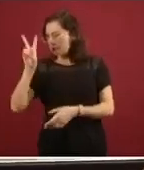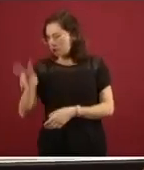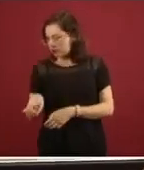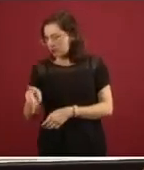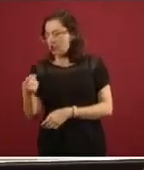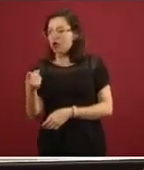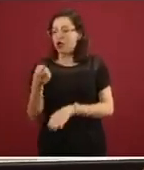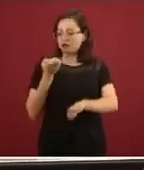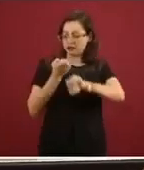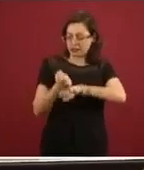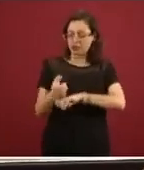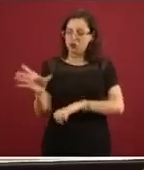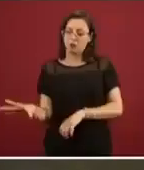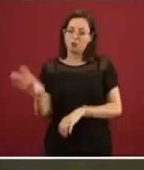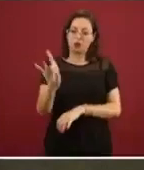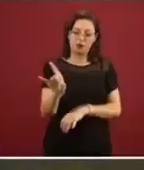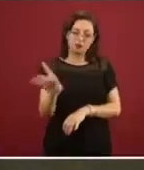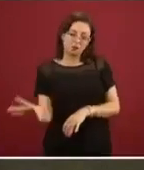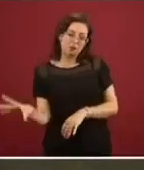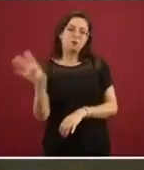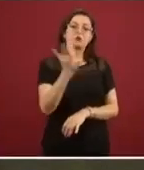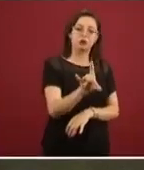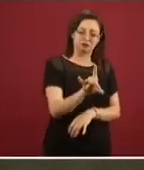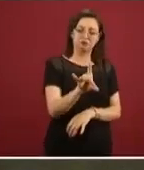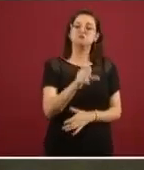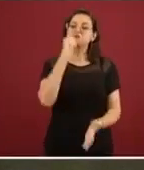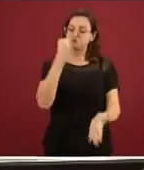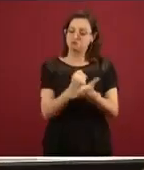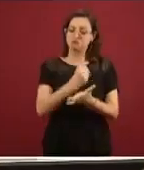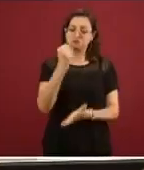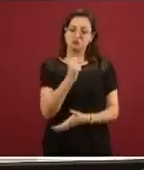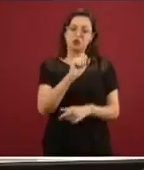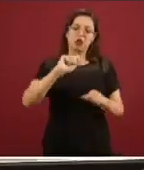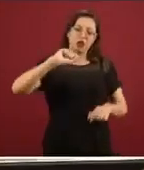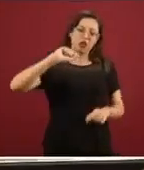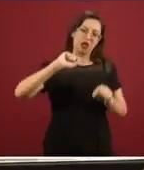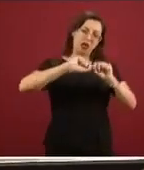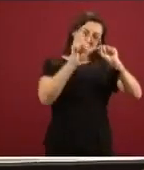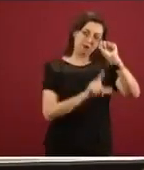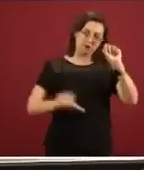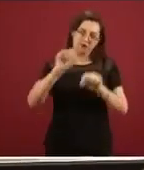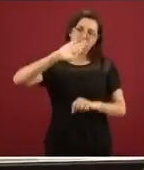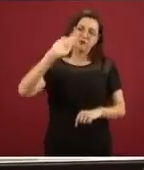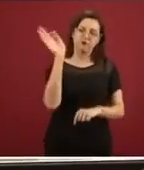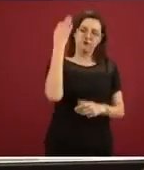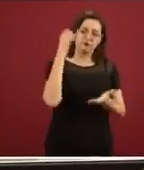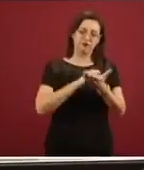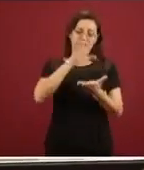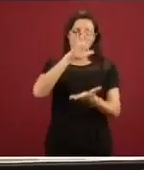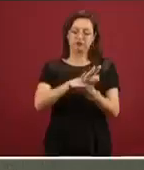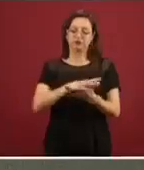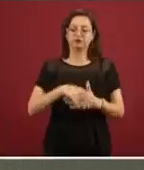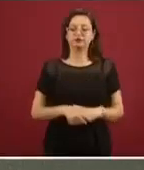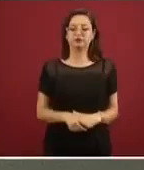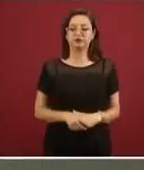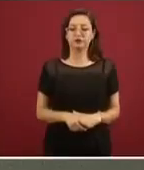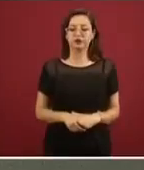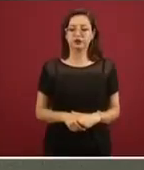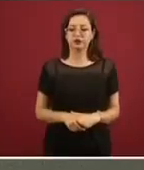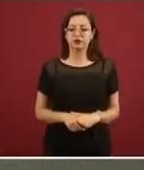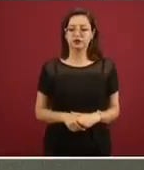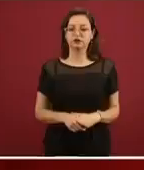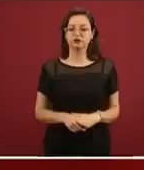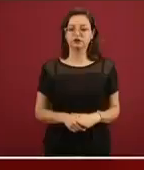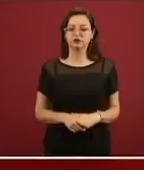oficina estatal y cuando la oficina estatal dice esto está validado, nos aparece en la plataforma nacional. Ellos pueden